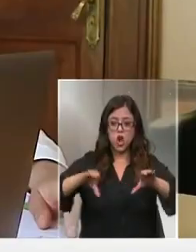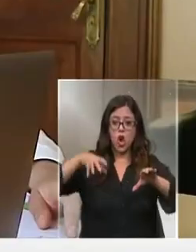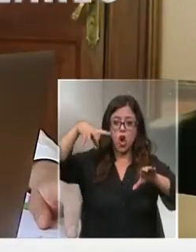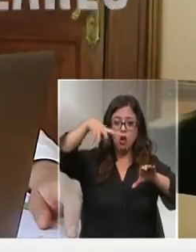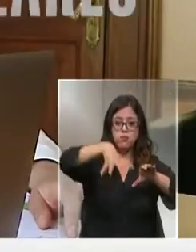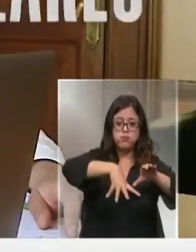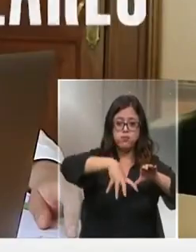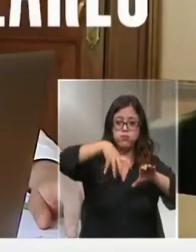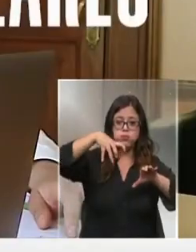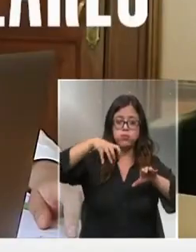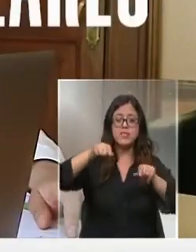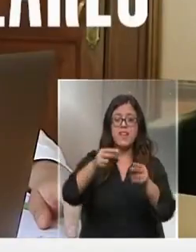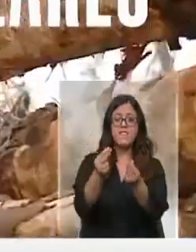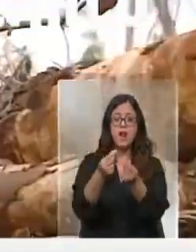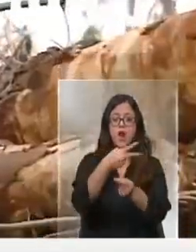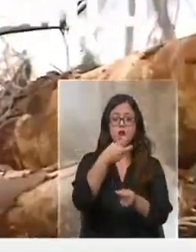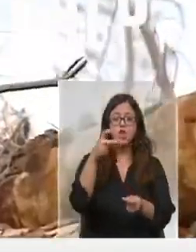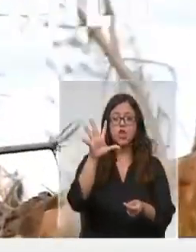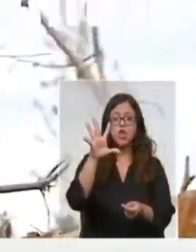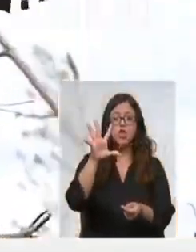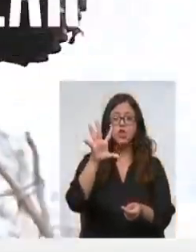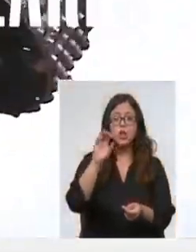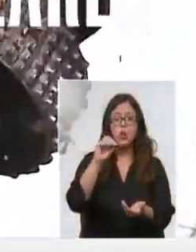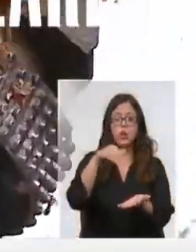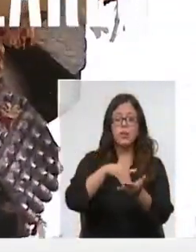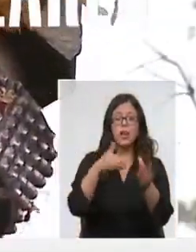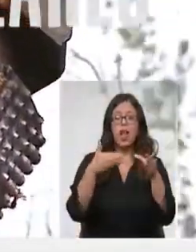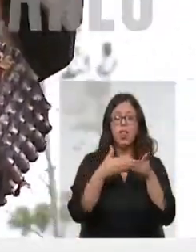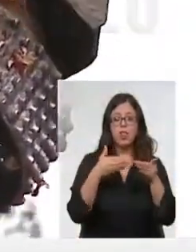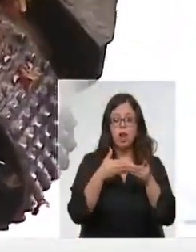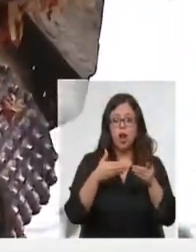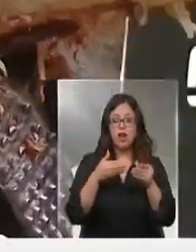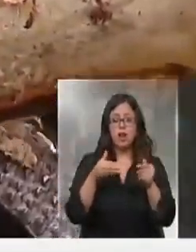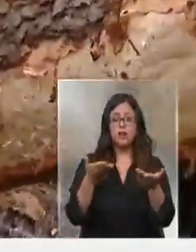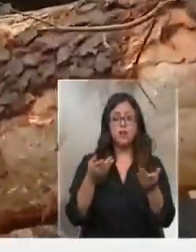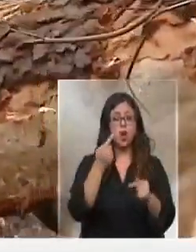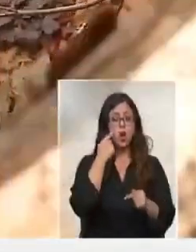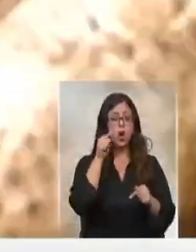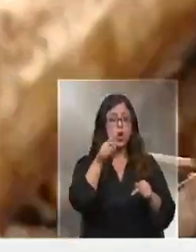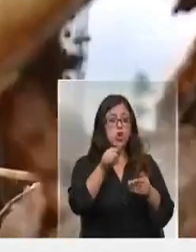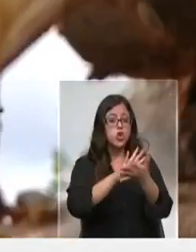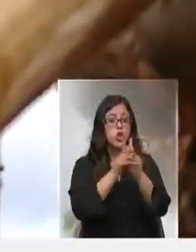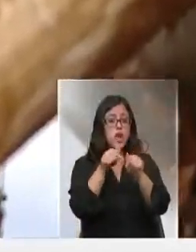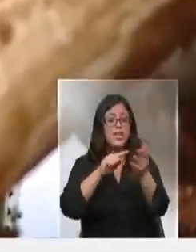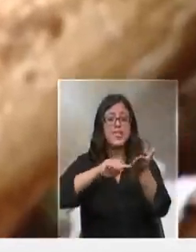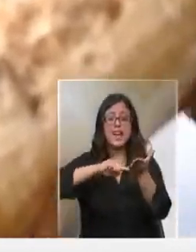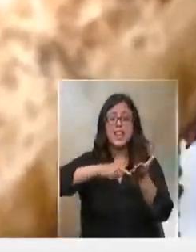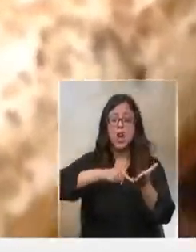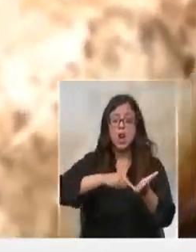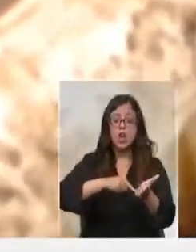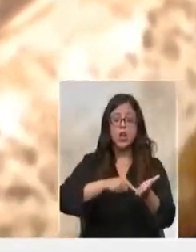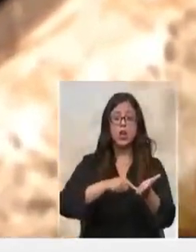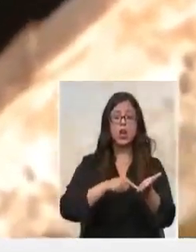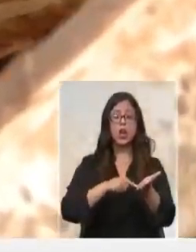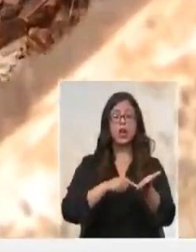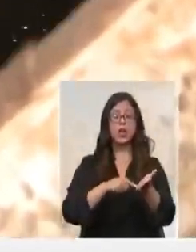de $250,000. Y claro, piensa que toda esa tecnología pasa